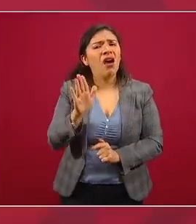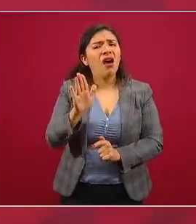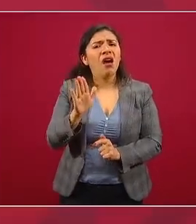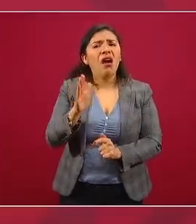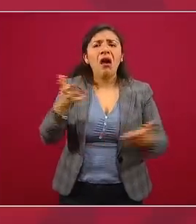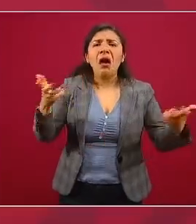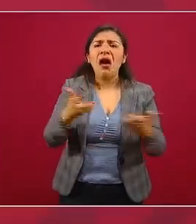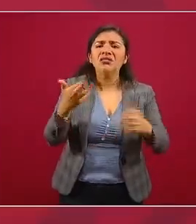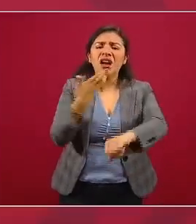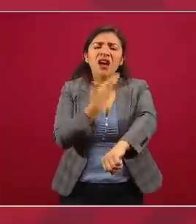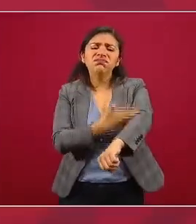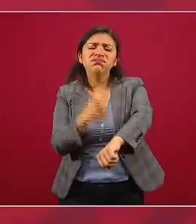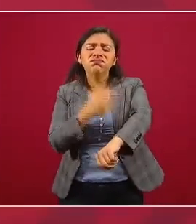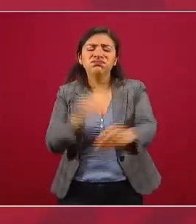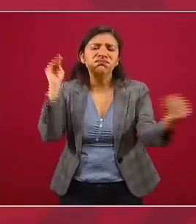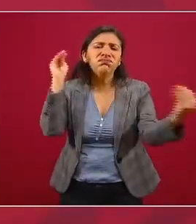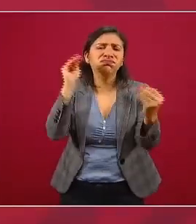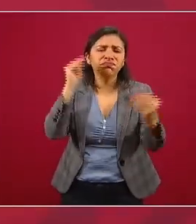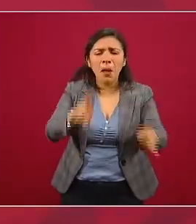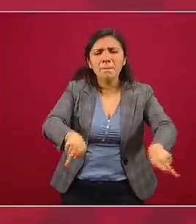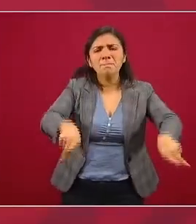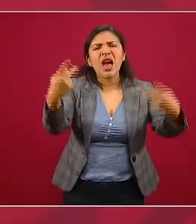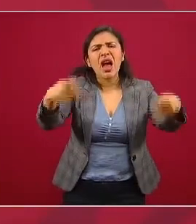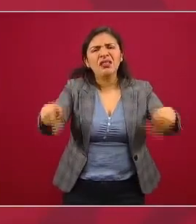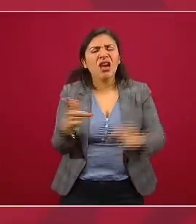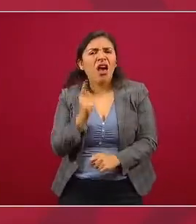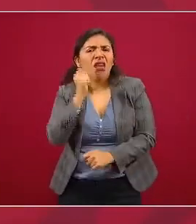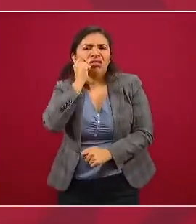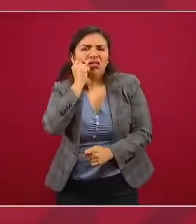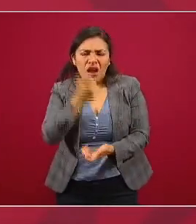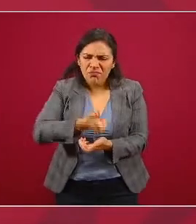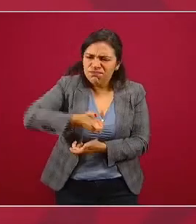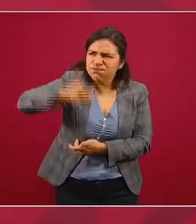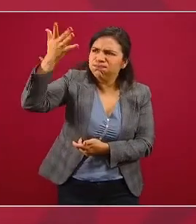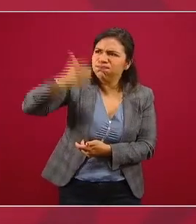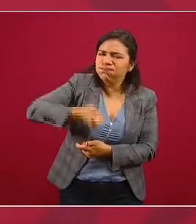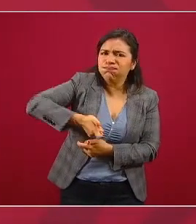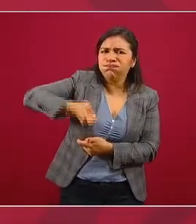que hacían su agosto, que lucraban,